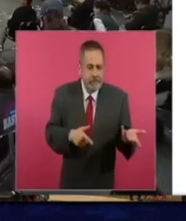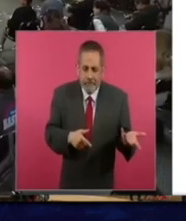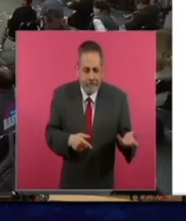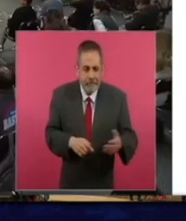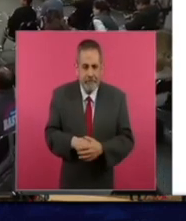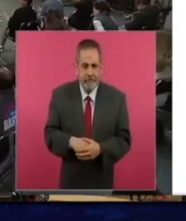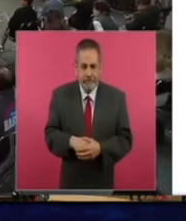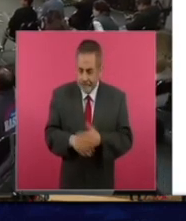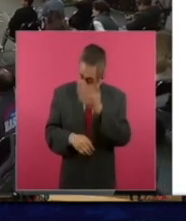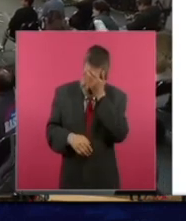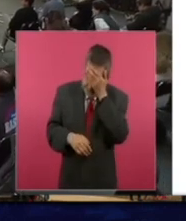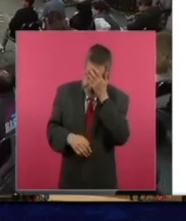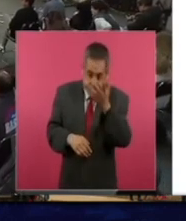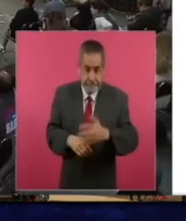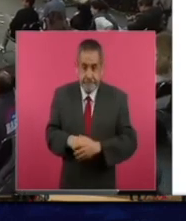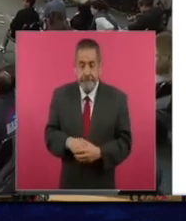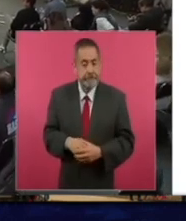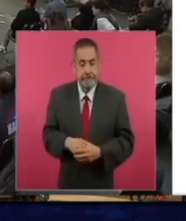¡Híjole!